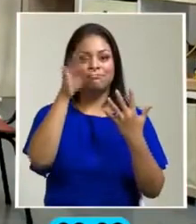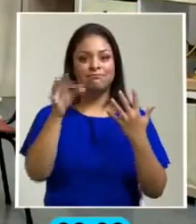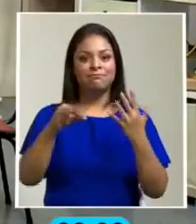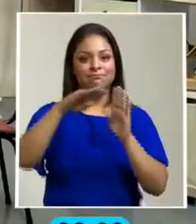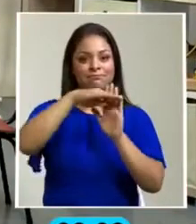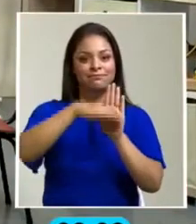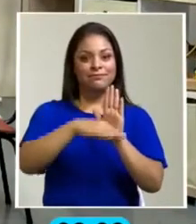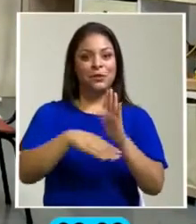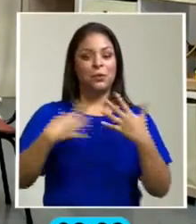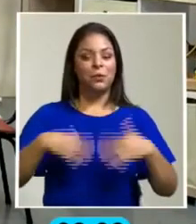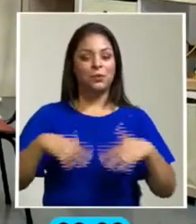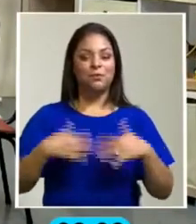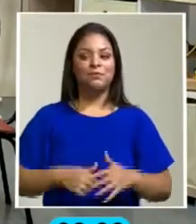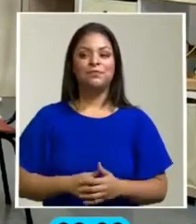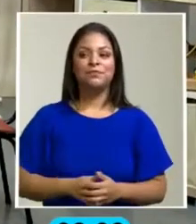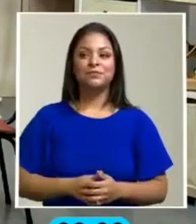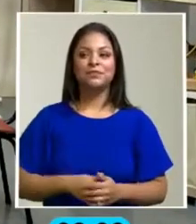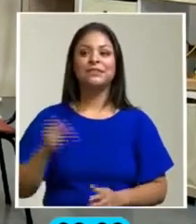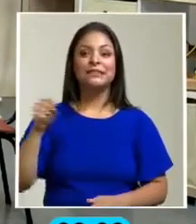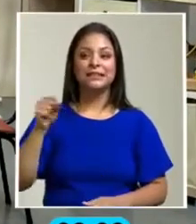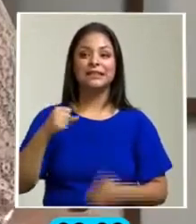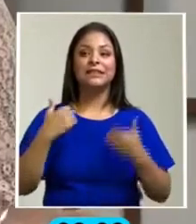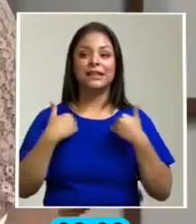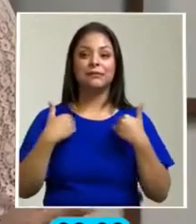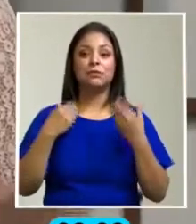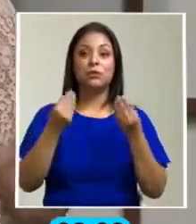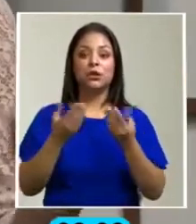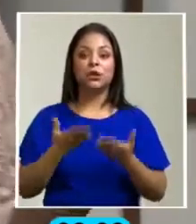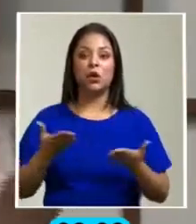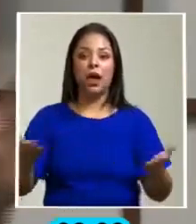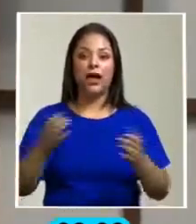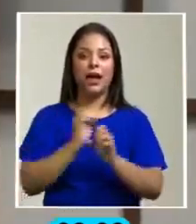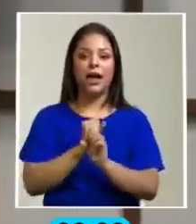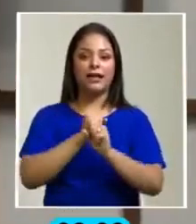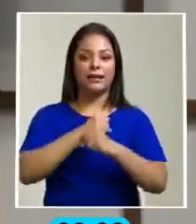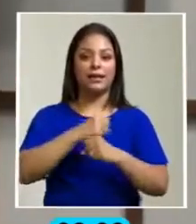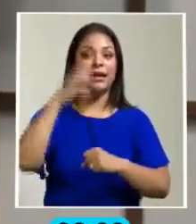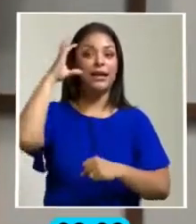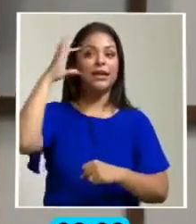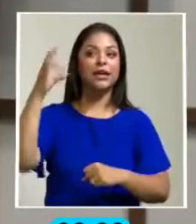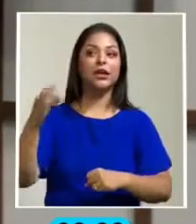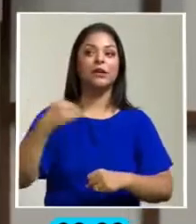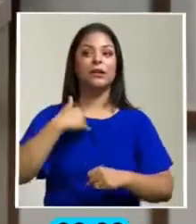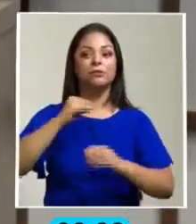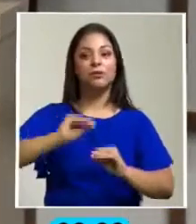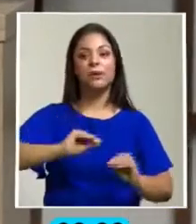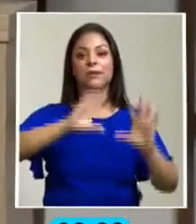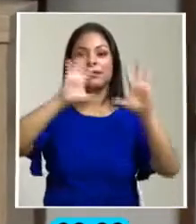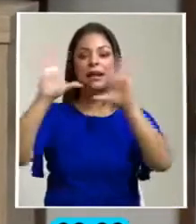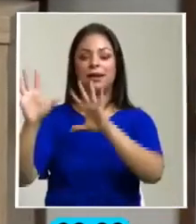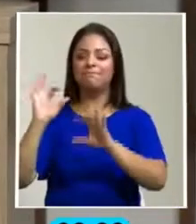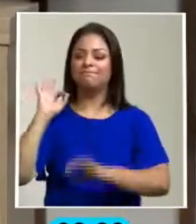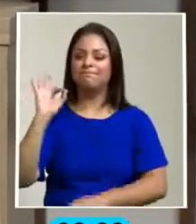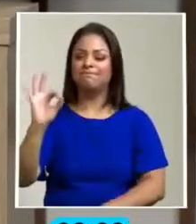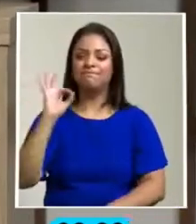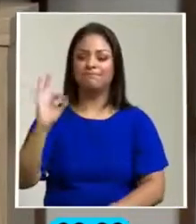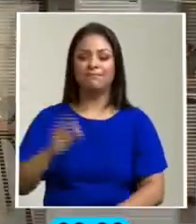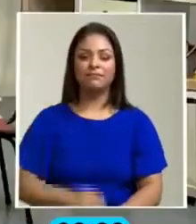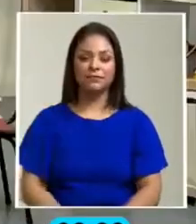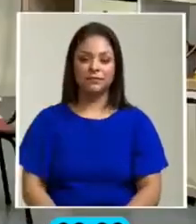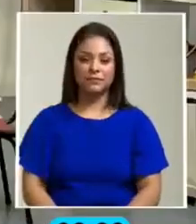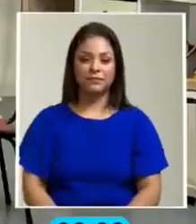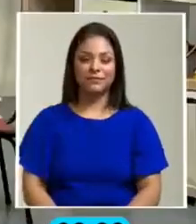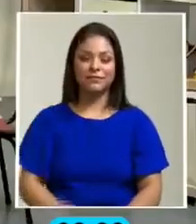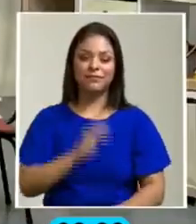hoy, ¿verdad? Sí, tenemos bastantes cosas que hacer y yo creo que vamos a pasar una mañana excelente, fabulosa. Ay, perfecto,